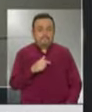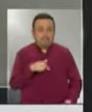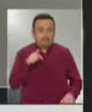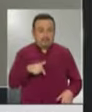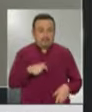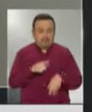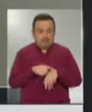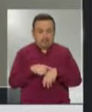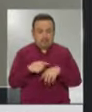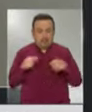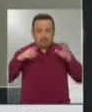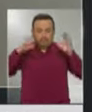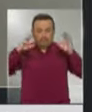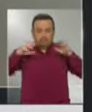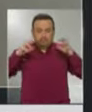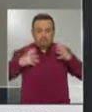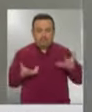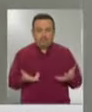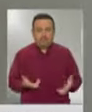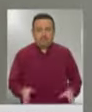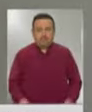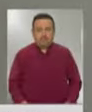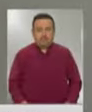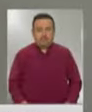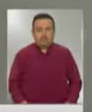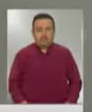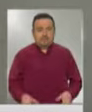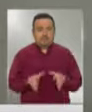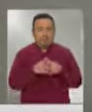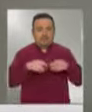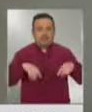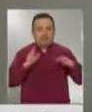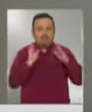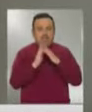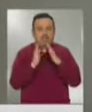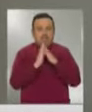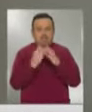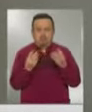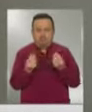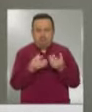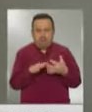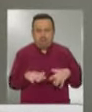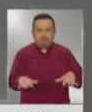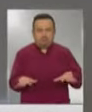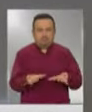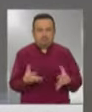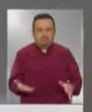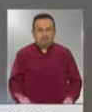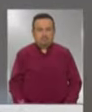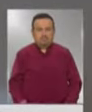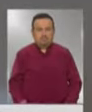año en que estamos, con lluvias, donde se llueven las casas por completo.